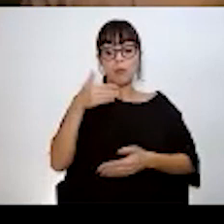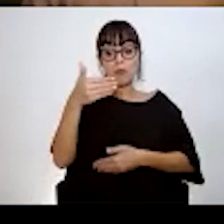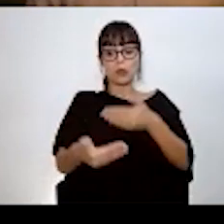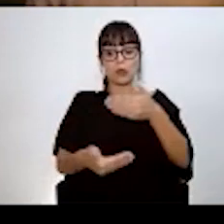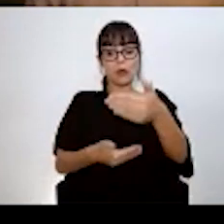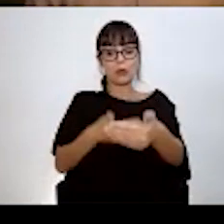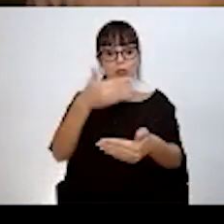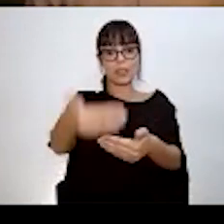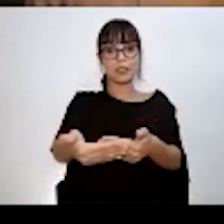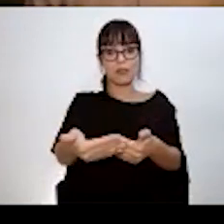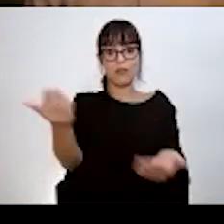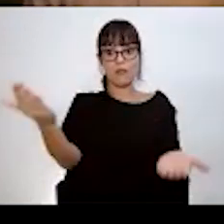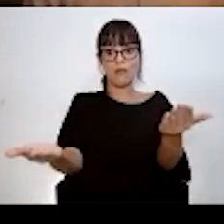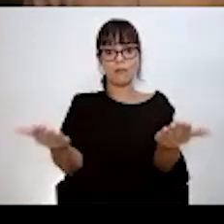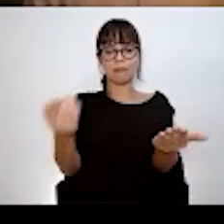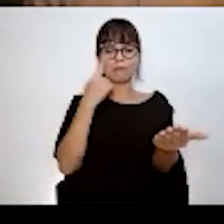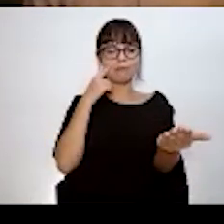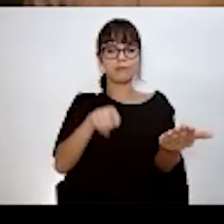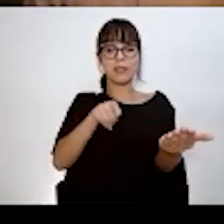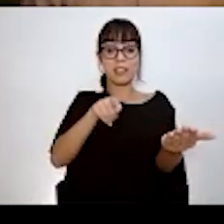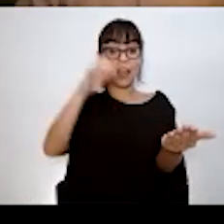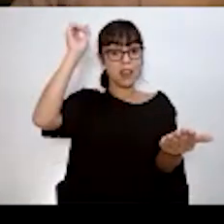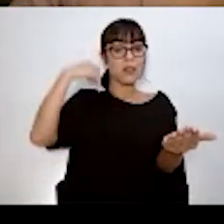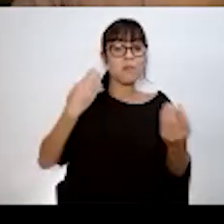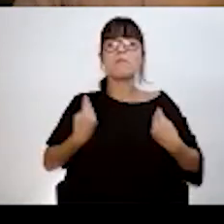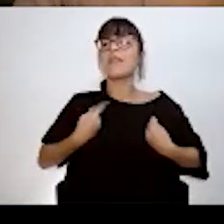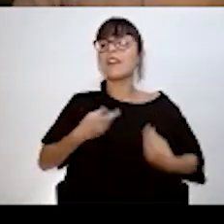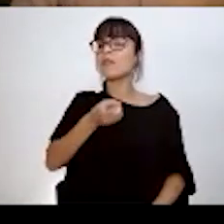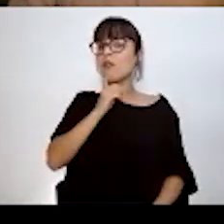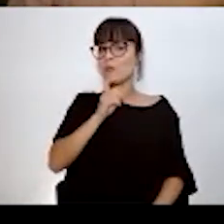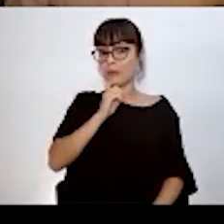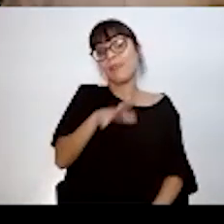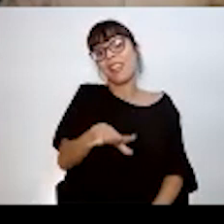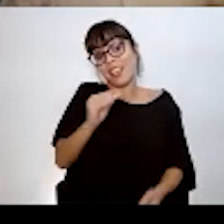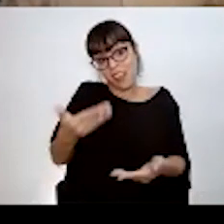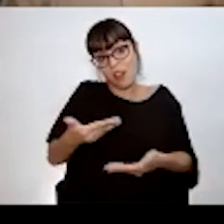un poco cómo fueron las formas de vida de esta población.